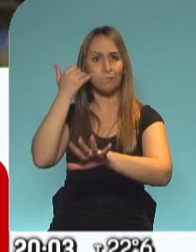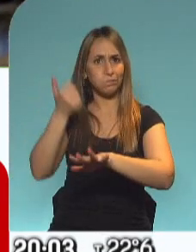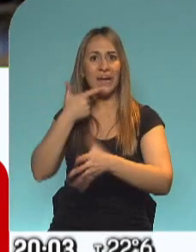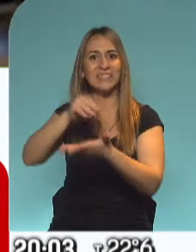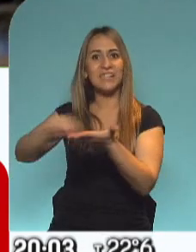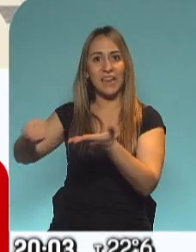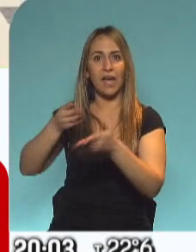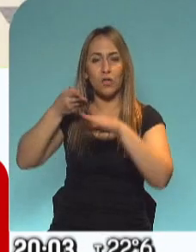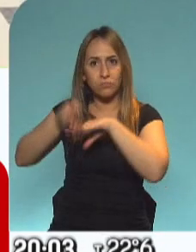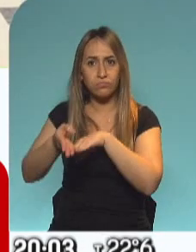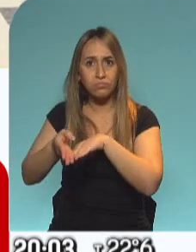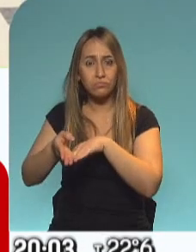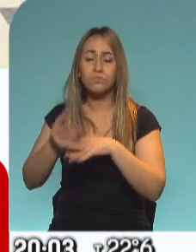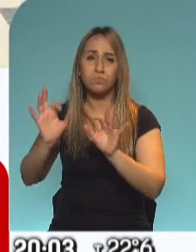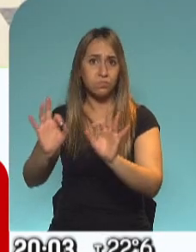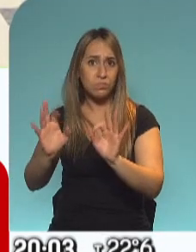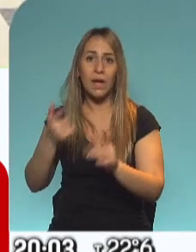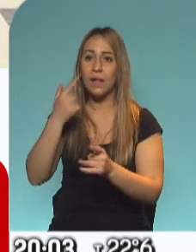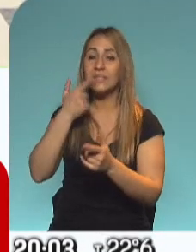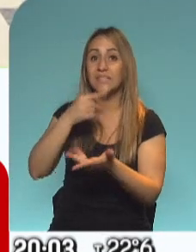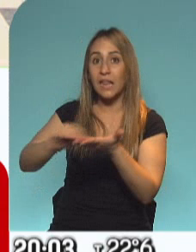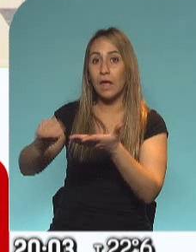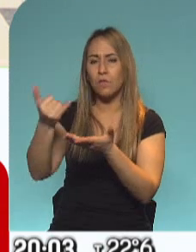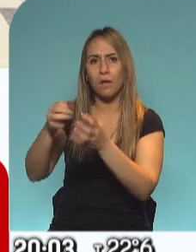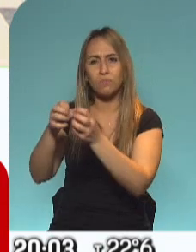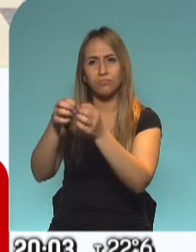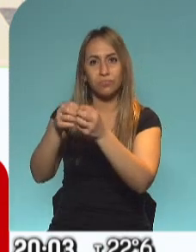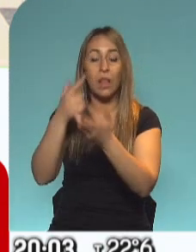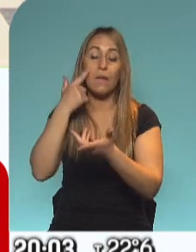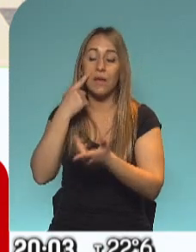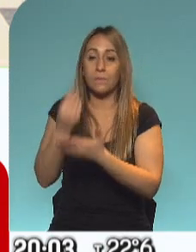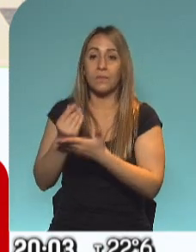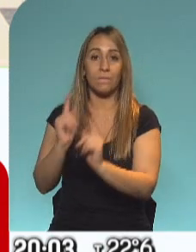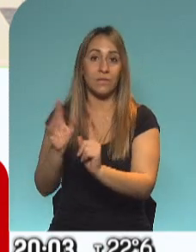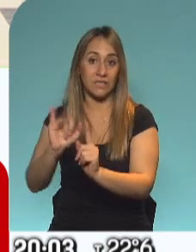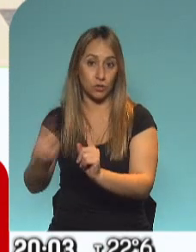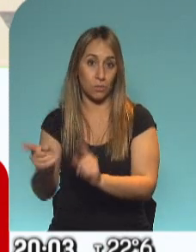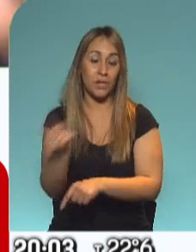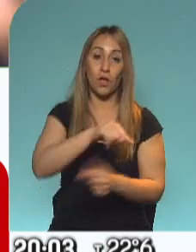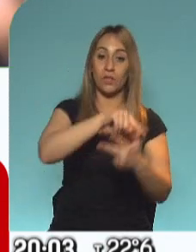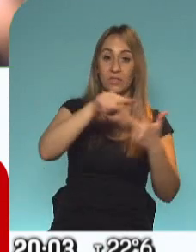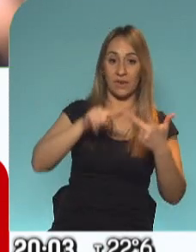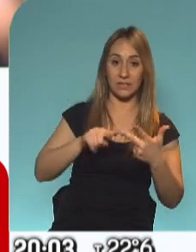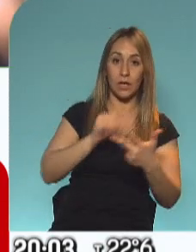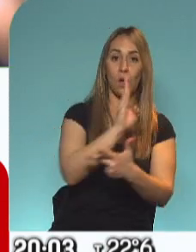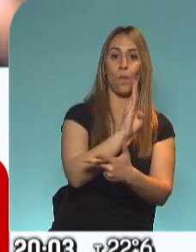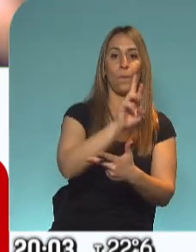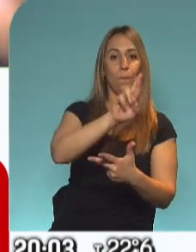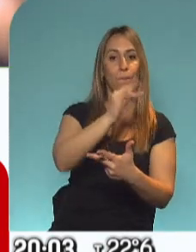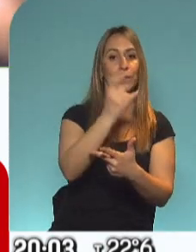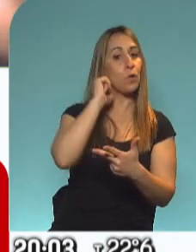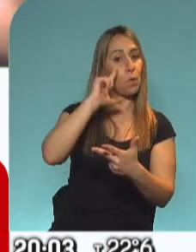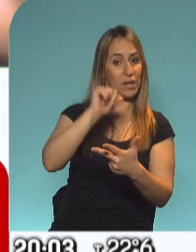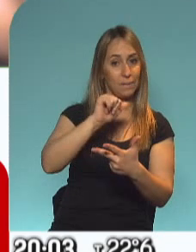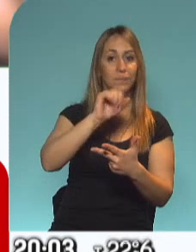si se van a ratificar o no esos acuerdos. Pero estos 3, y hablamos de Bruglia, de Bertuzzi y de Castelli, deciden